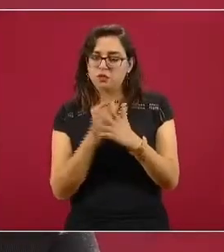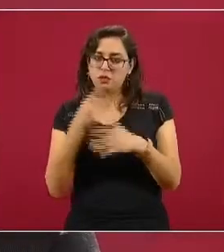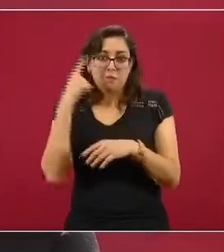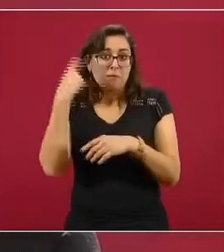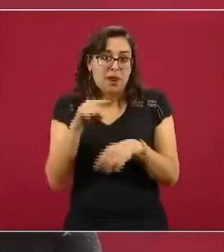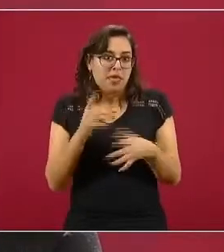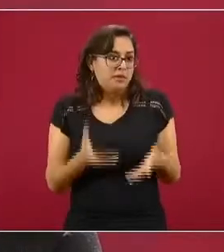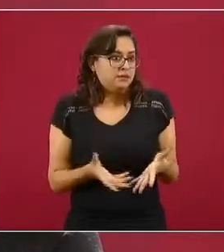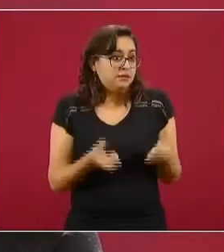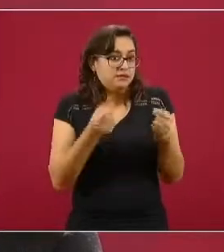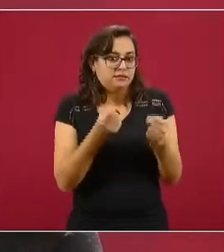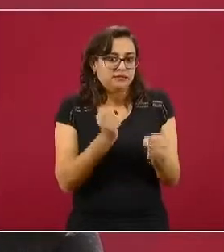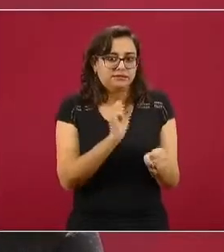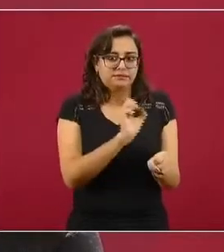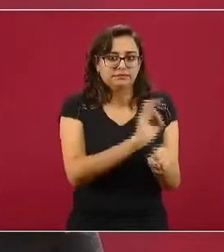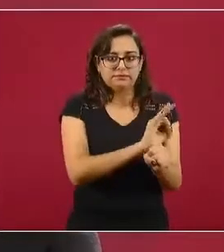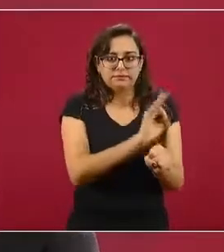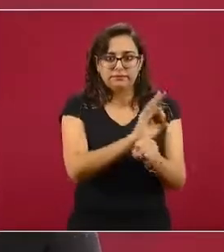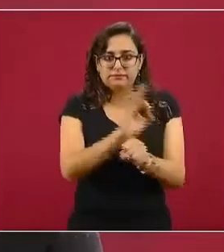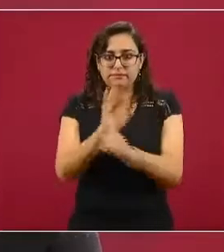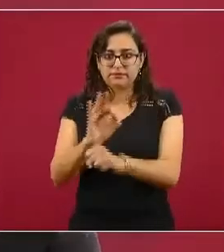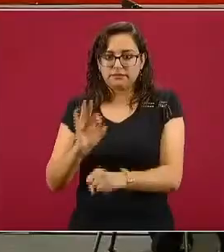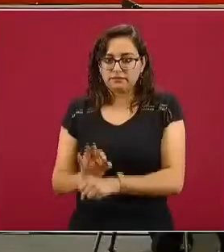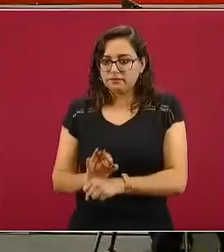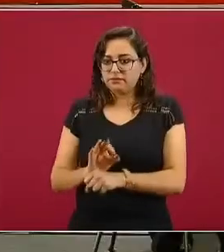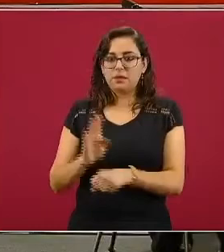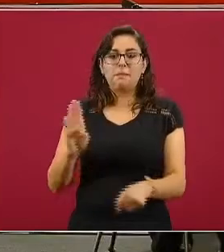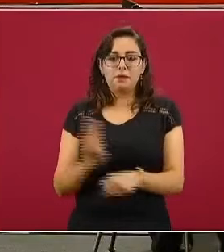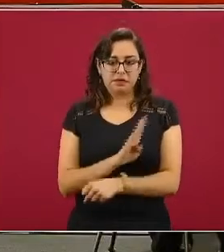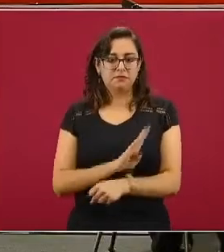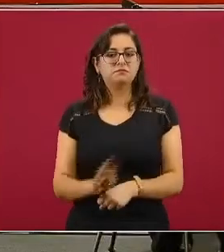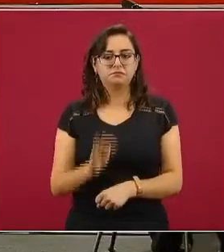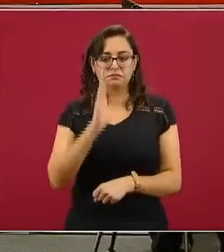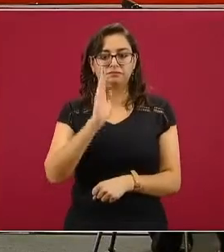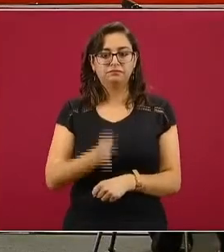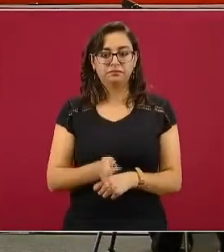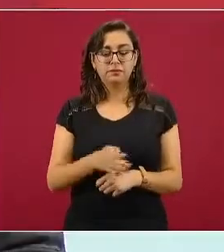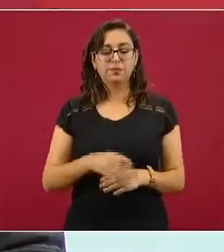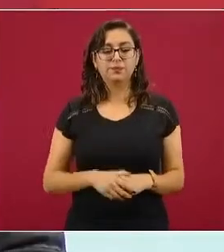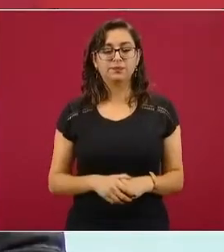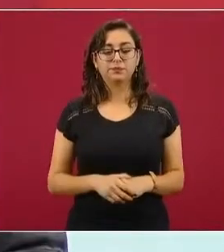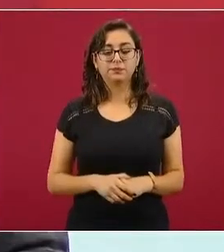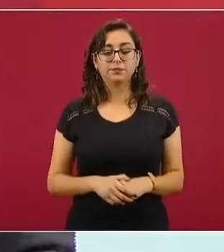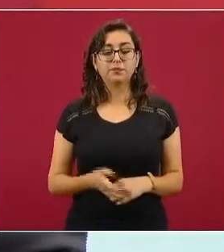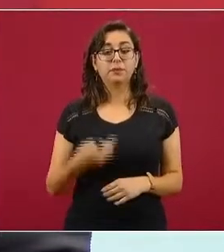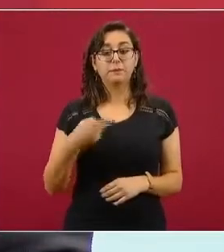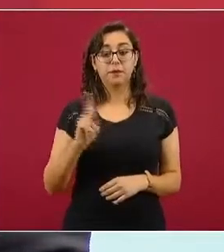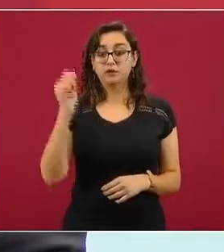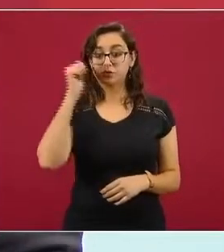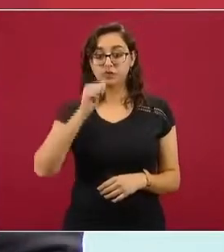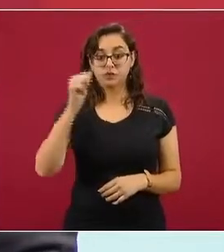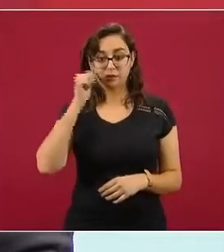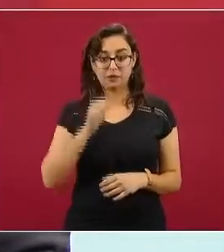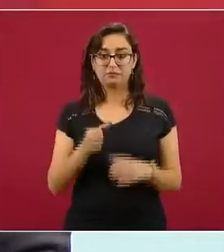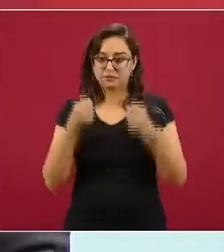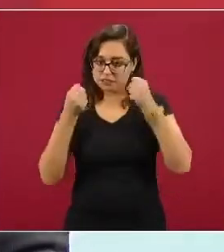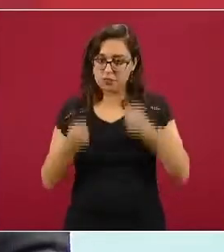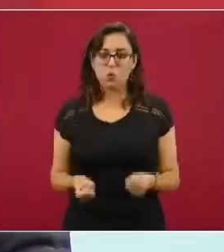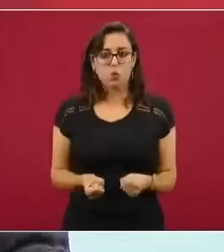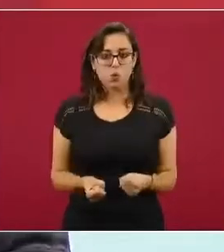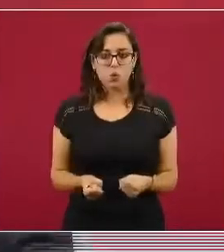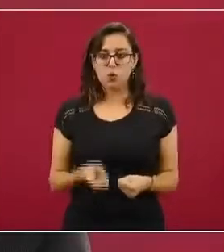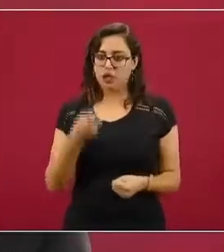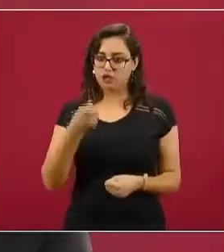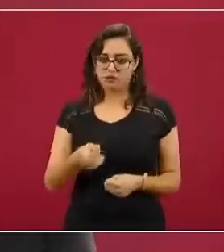un producto porque cualquier beneficio es bienvenido, siempre que la seguridad sea garantizada. Esto sí